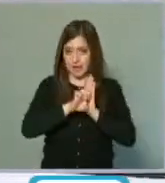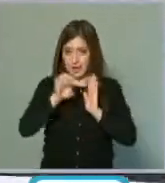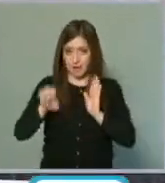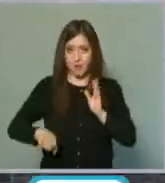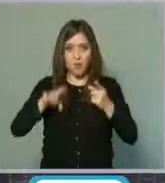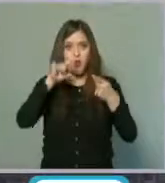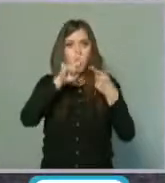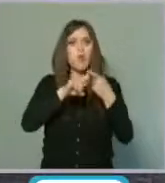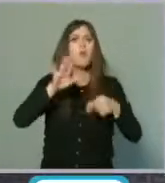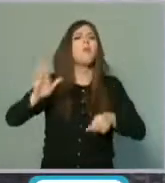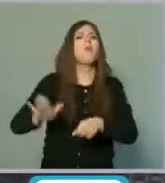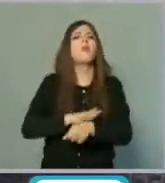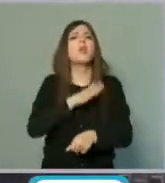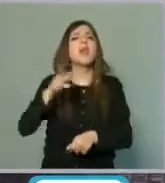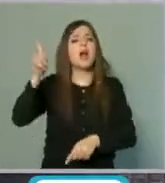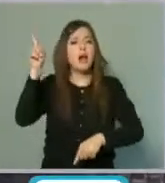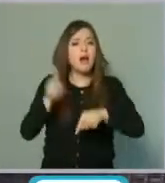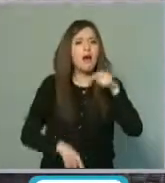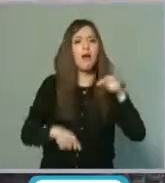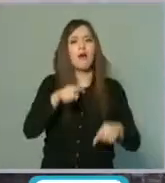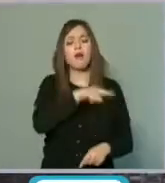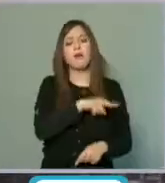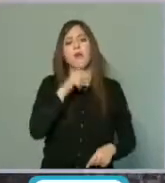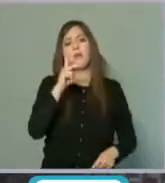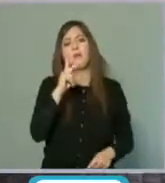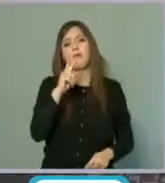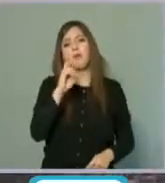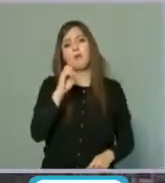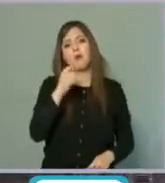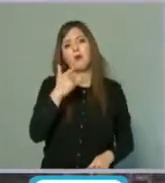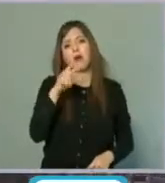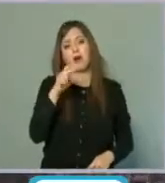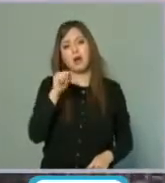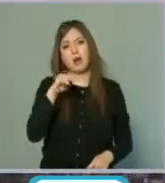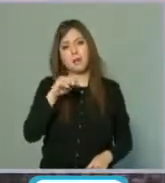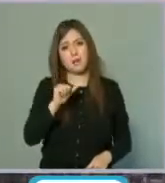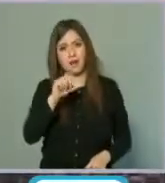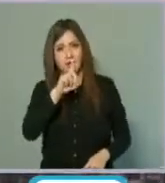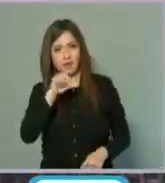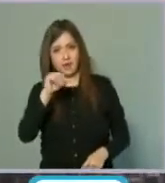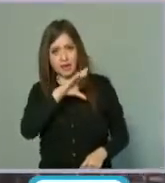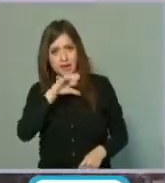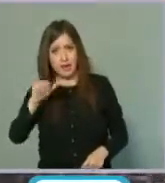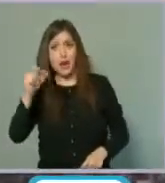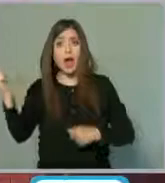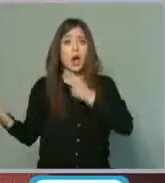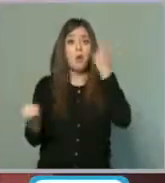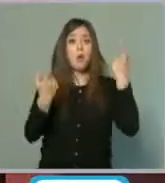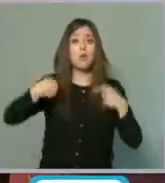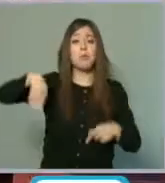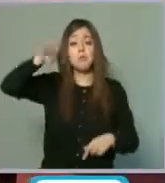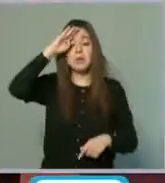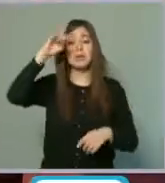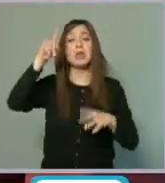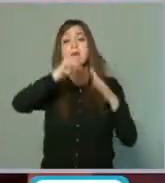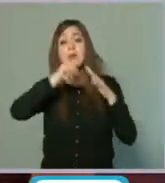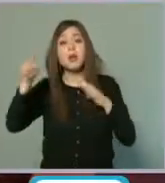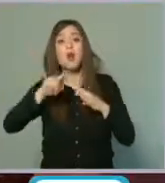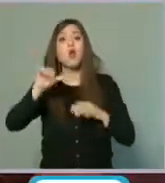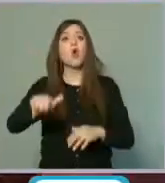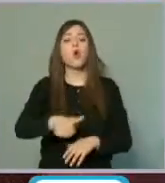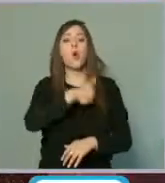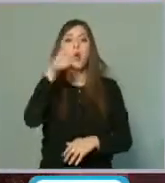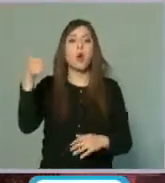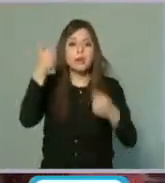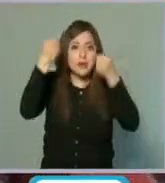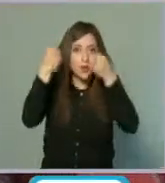argumente por qué suspende este programa DACA, que eso es muy importante. Él había dicho que era un tema de inmigración, un tema de seguridad también, y que